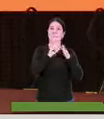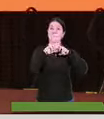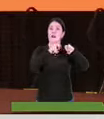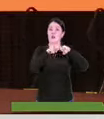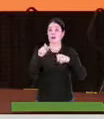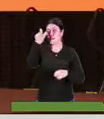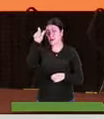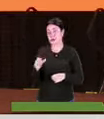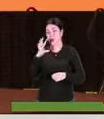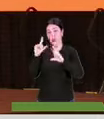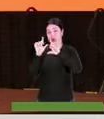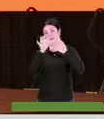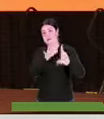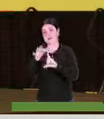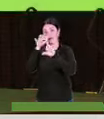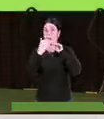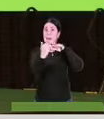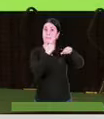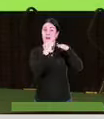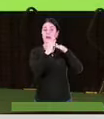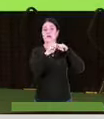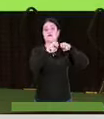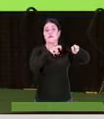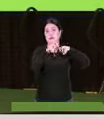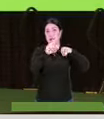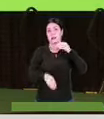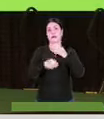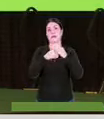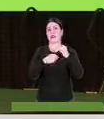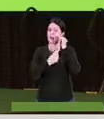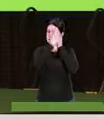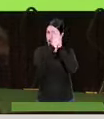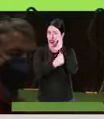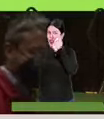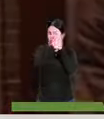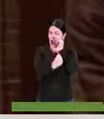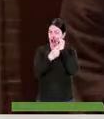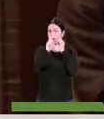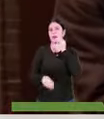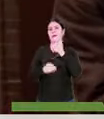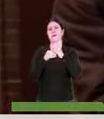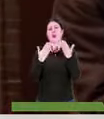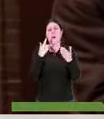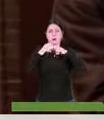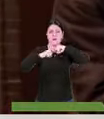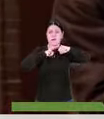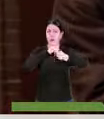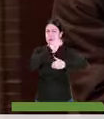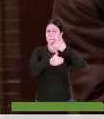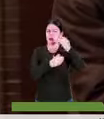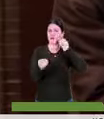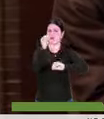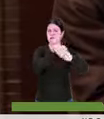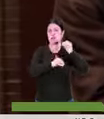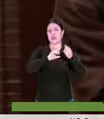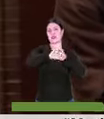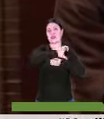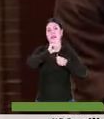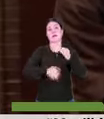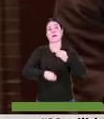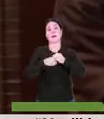es especialista en vías y transporte, especialista en economía, especialista en gestión de procesos urbanos y magíster en